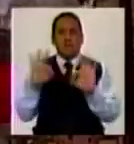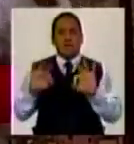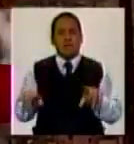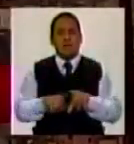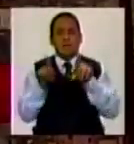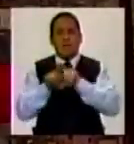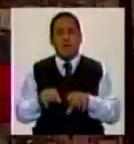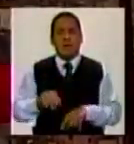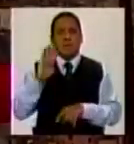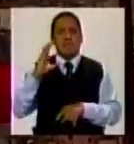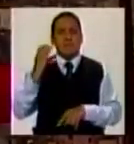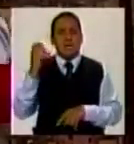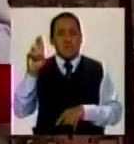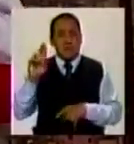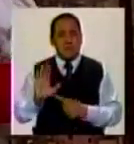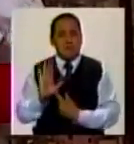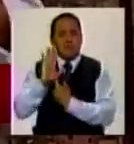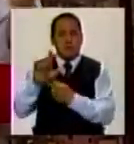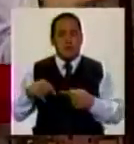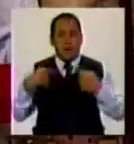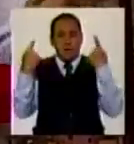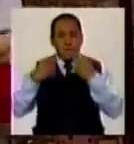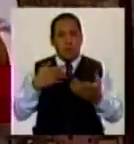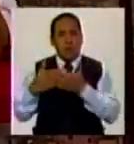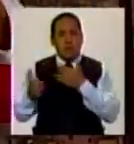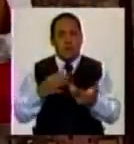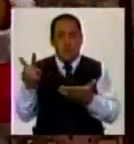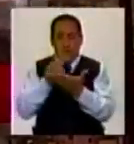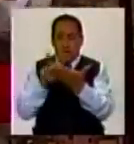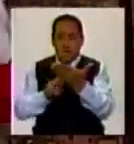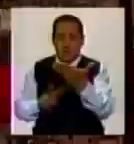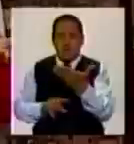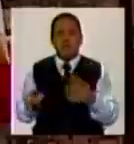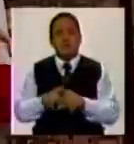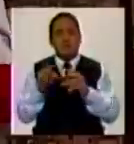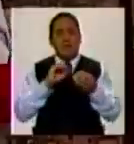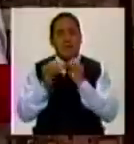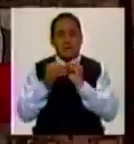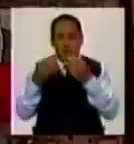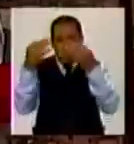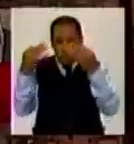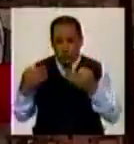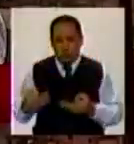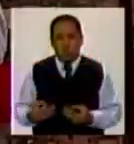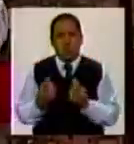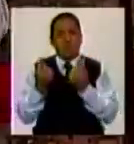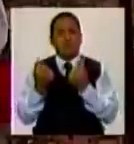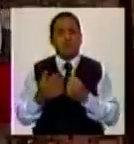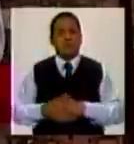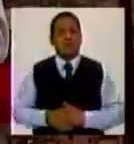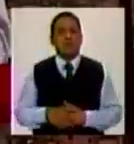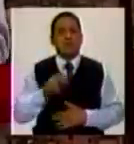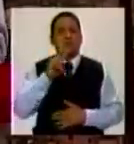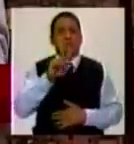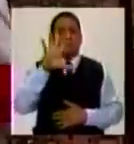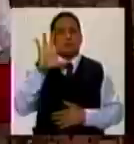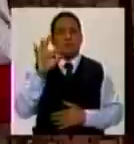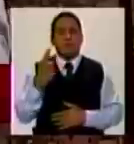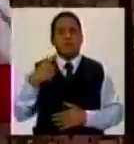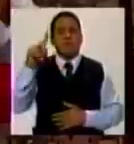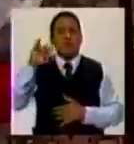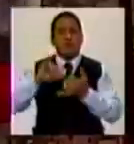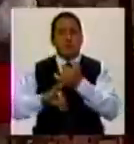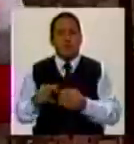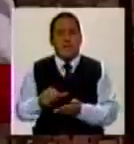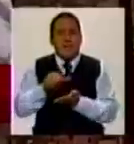El Banco Central ha publicado recientemente la metodología, cualquiera la puede revisar y rehacer el cálculo si le parece. 250 millones de soles